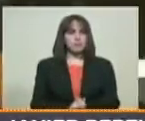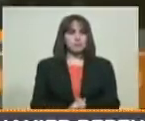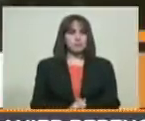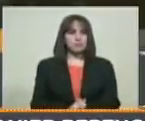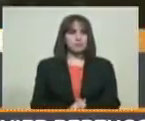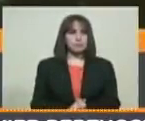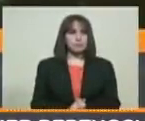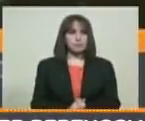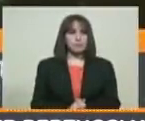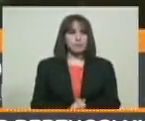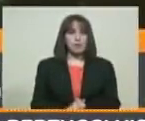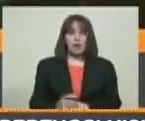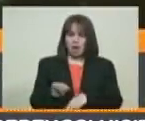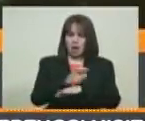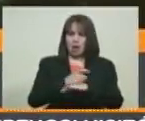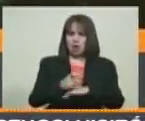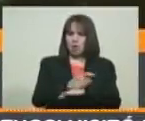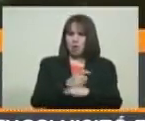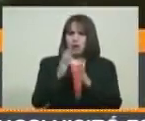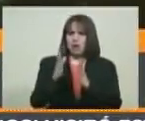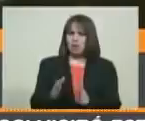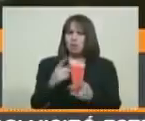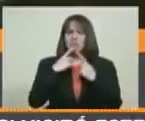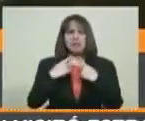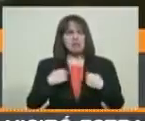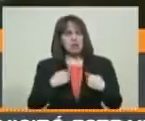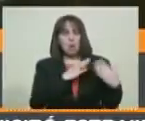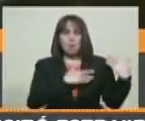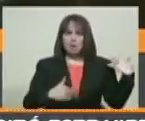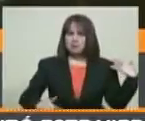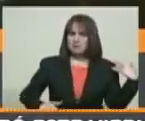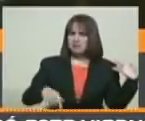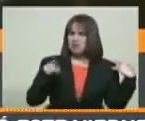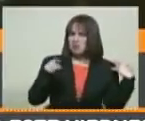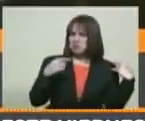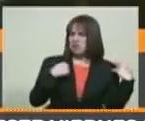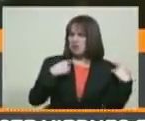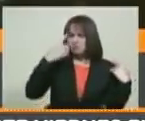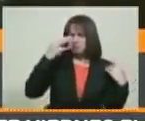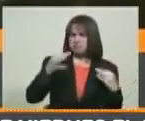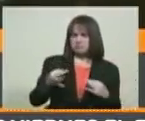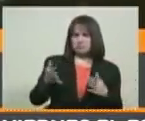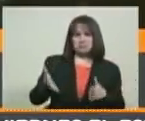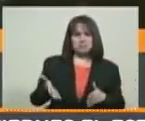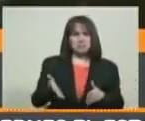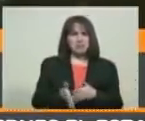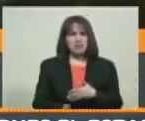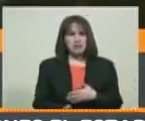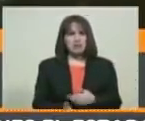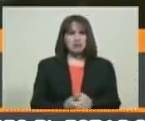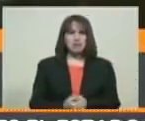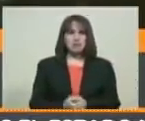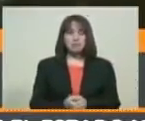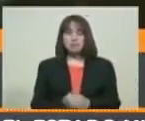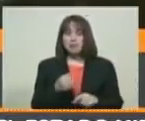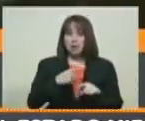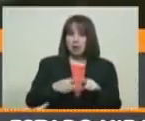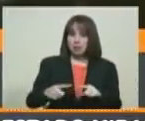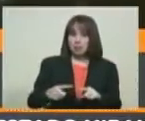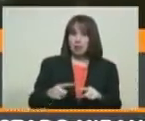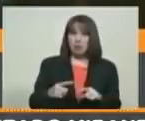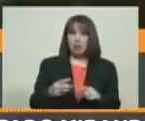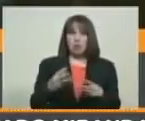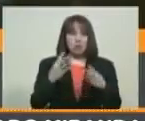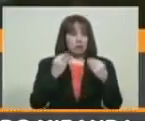Y el gobernador me dijo: presidente, usted no me va a creer, pero vino mucho,